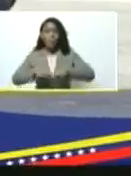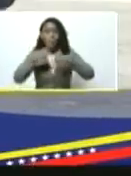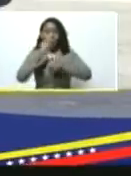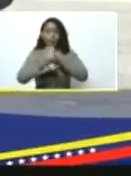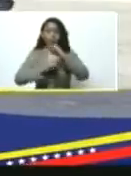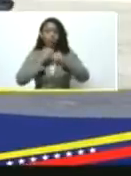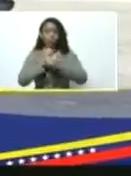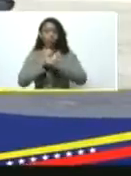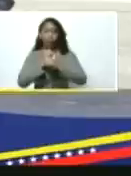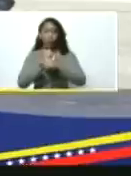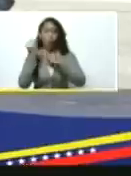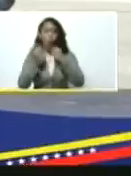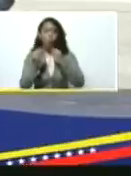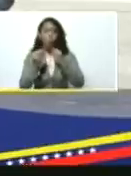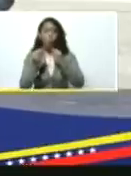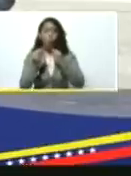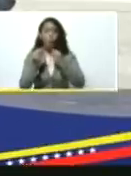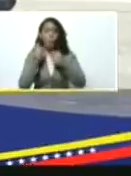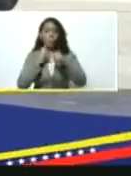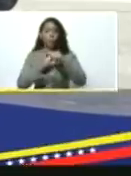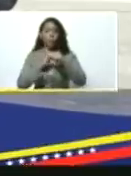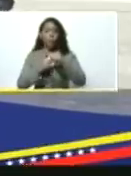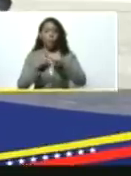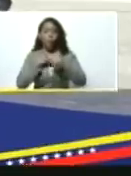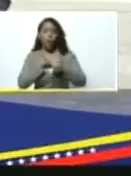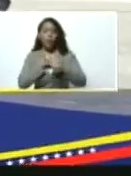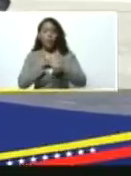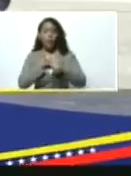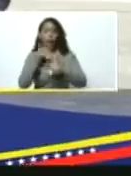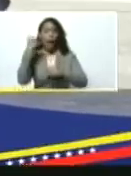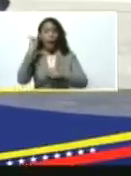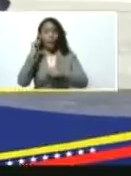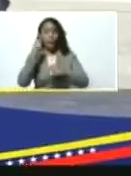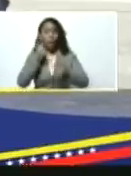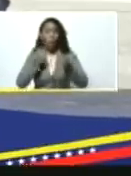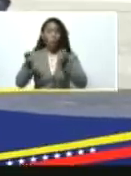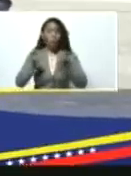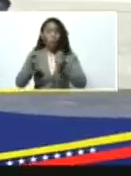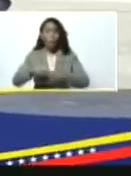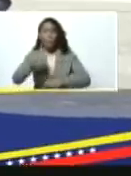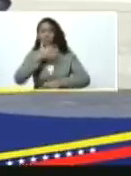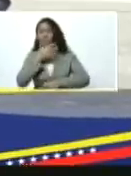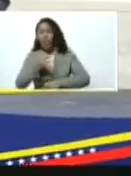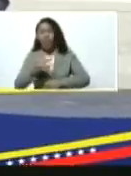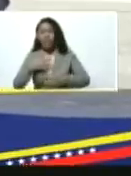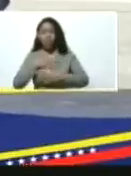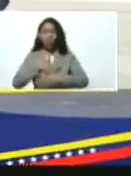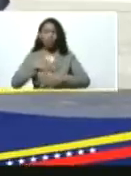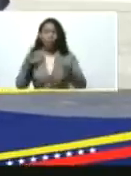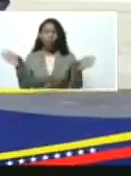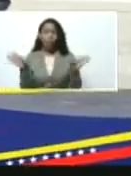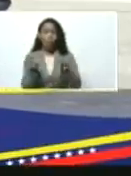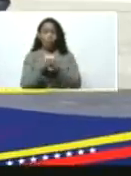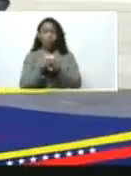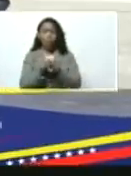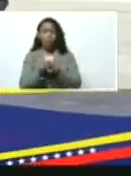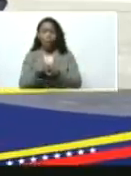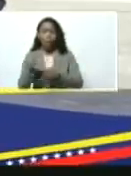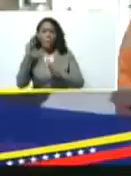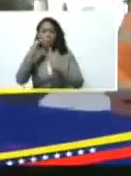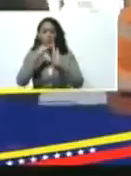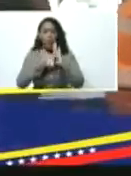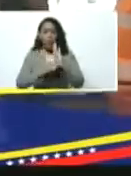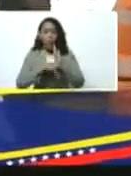internacionales. Como ventaja, nuestros exportadores tendrán unos trámites mucho más sencillos, mucho más simplificados. Van a tener disminución